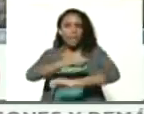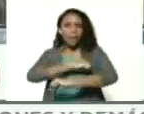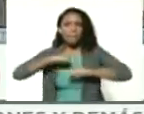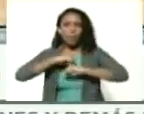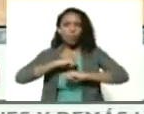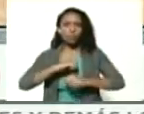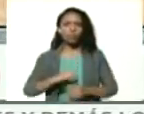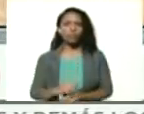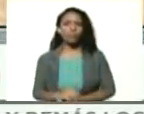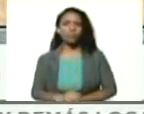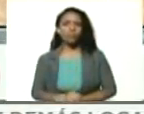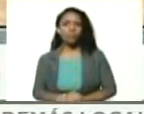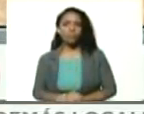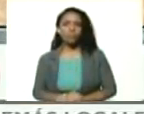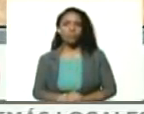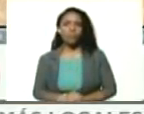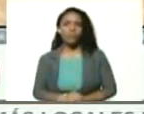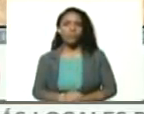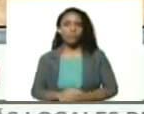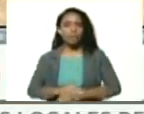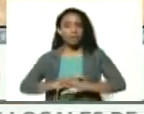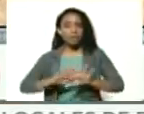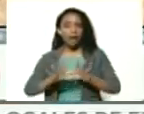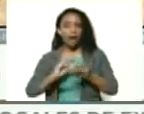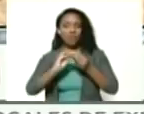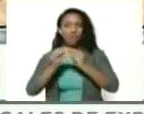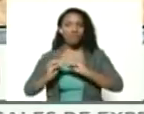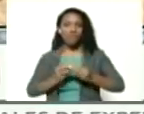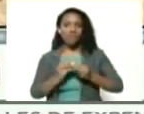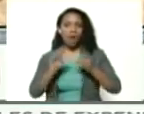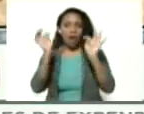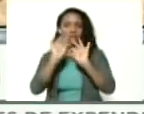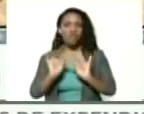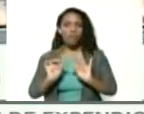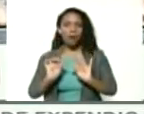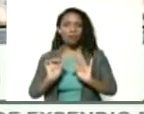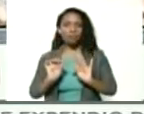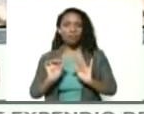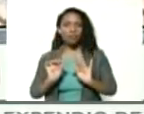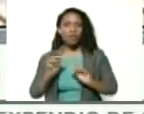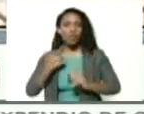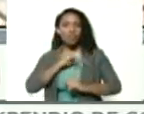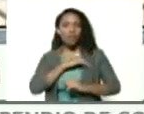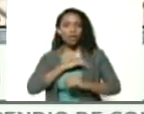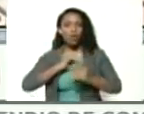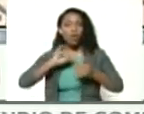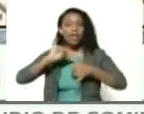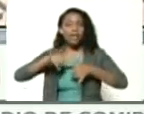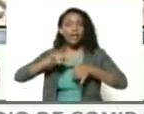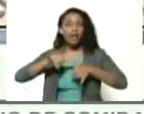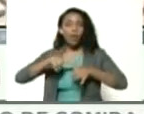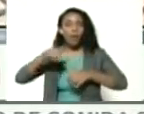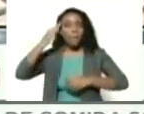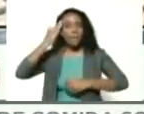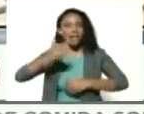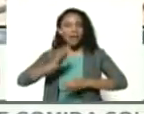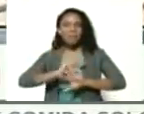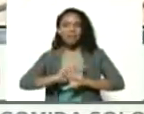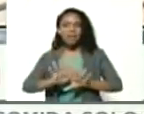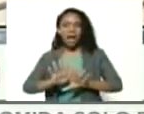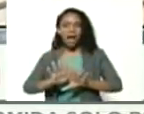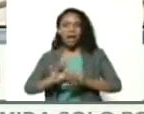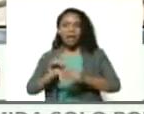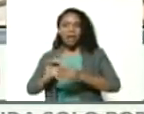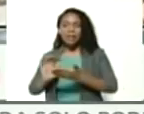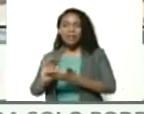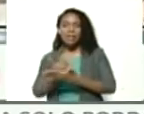antipersonales. Ya hemos creado la técnica con nuestros ingenieros militares para desminar todo